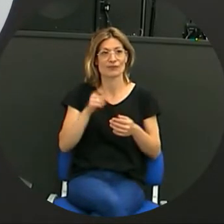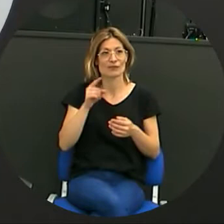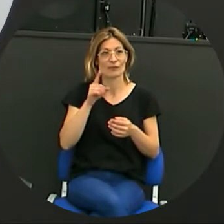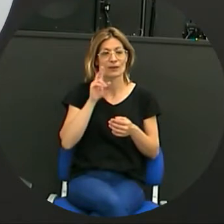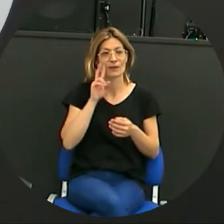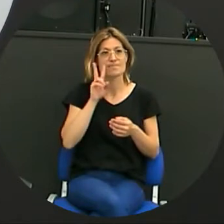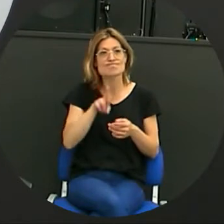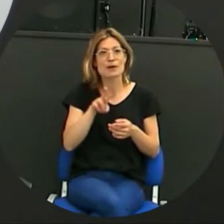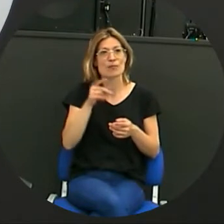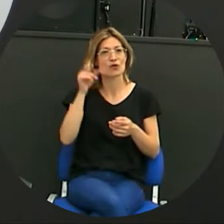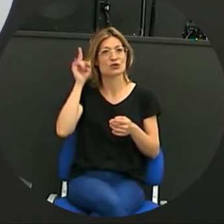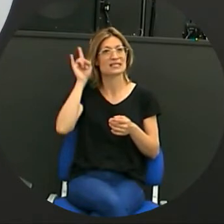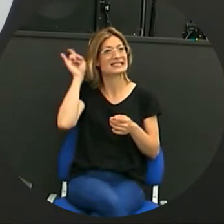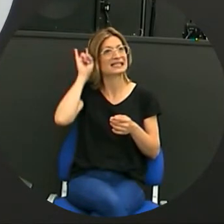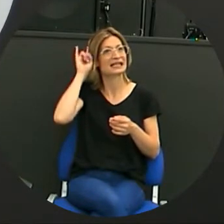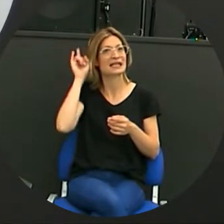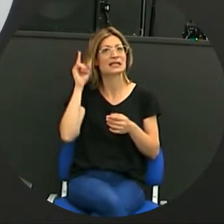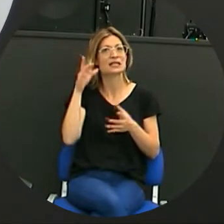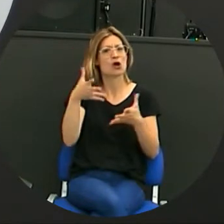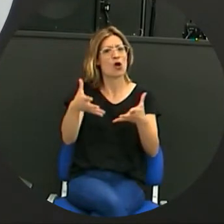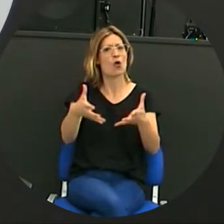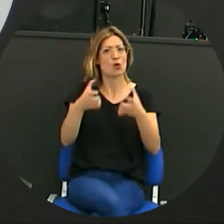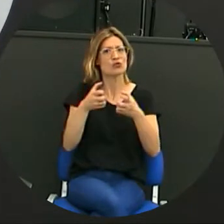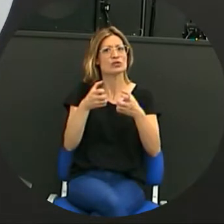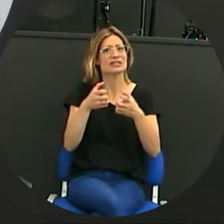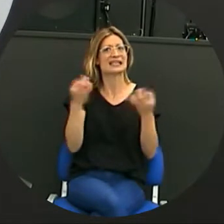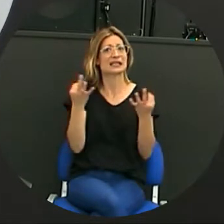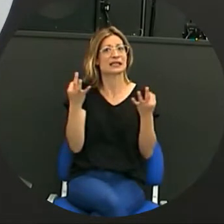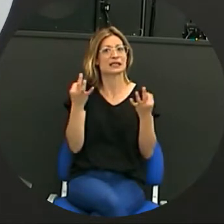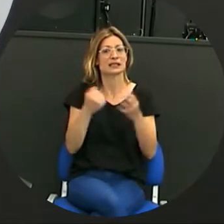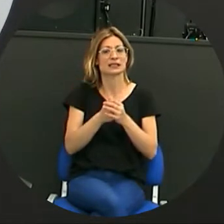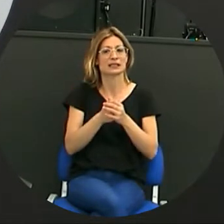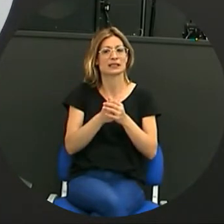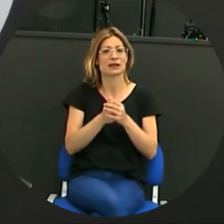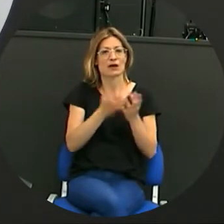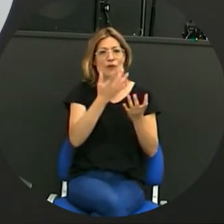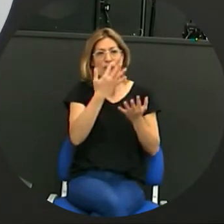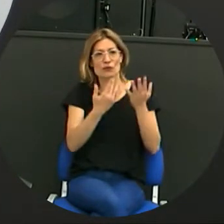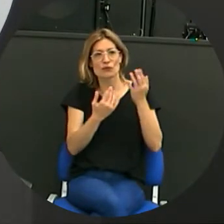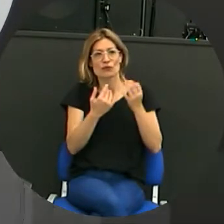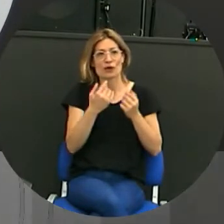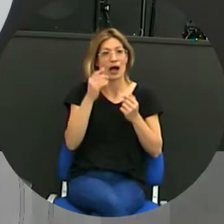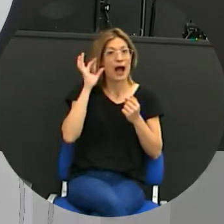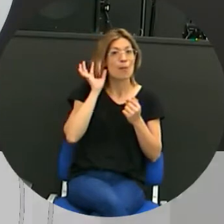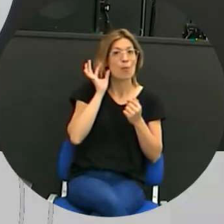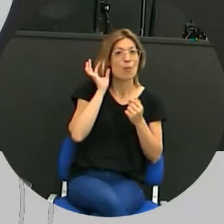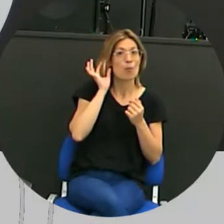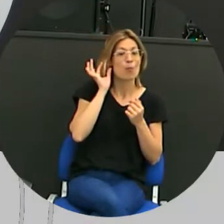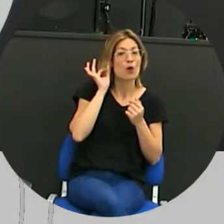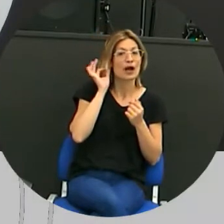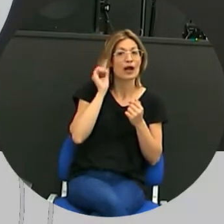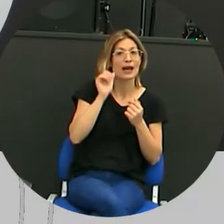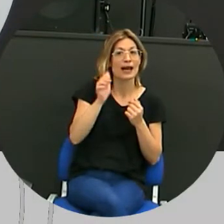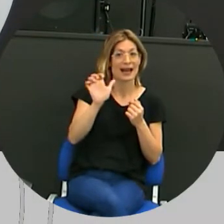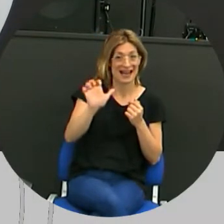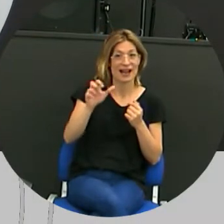Satanás consigue disuadir a Eva de la realidad y no con la